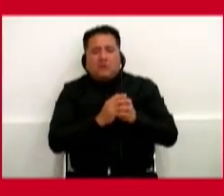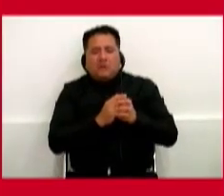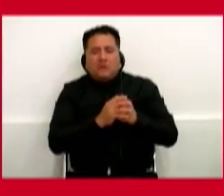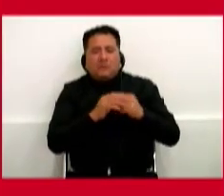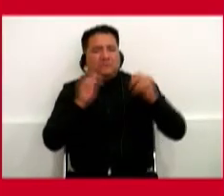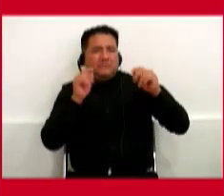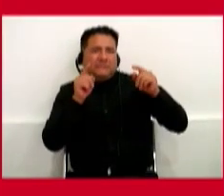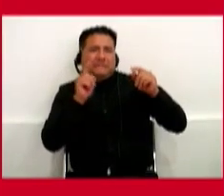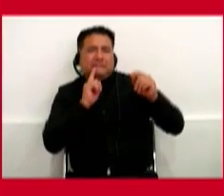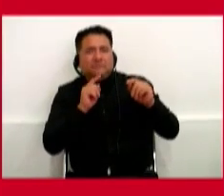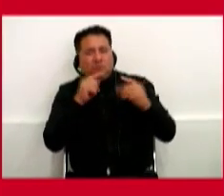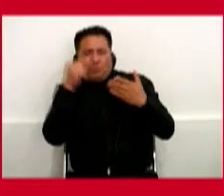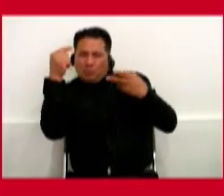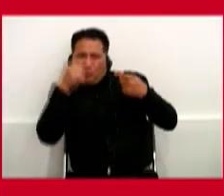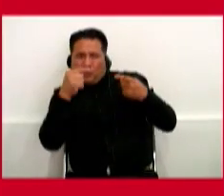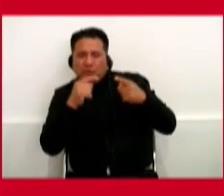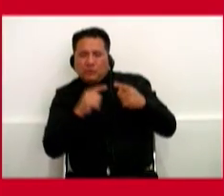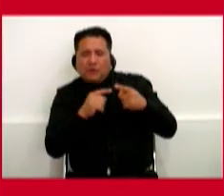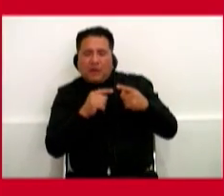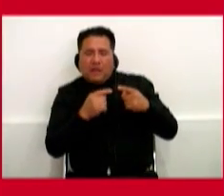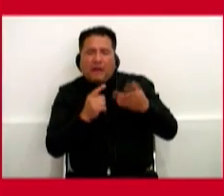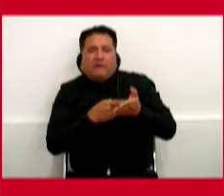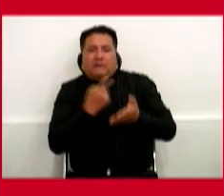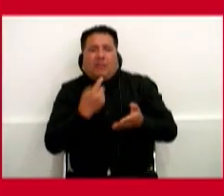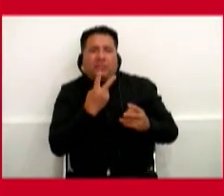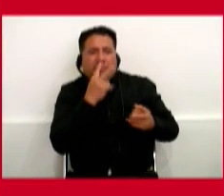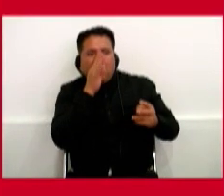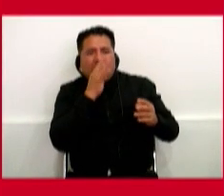tema que a veces lo dejamos de lado también.